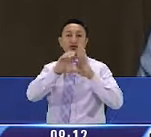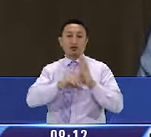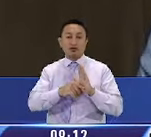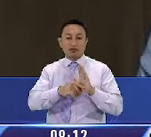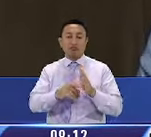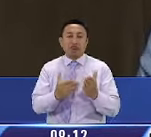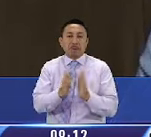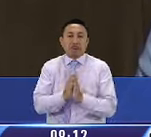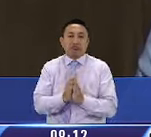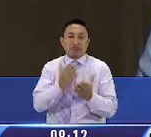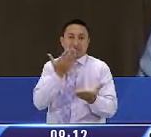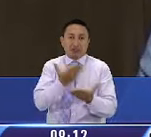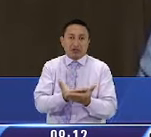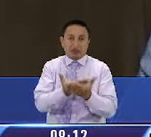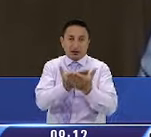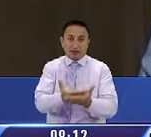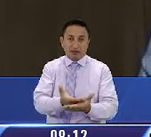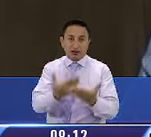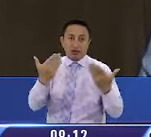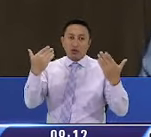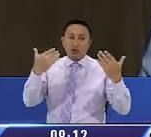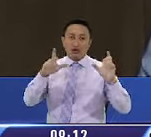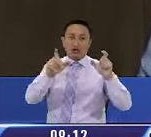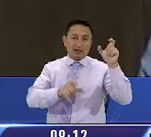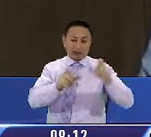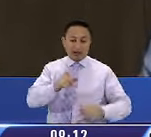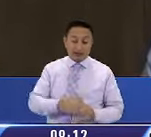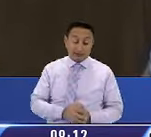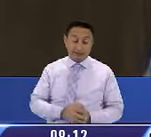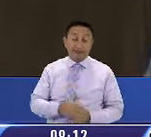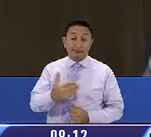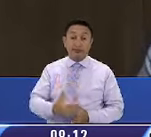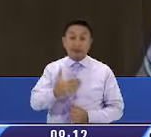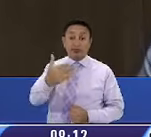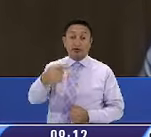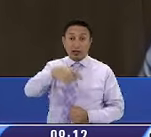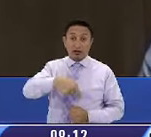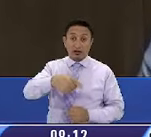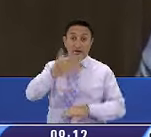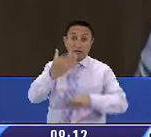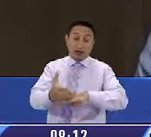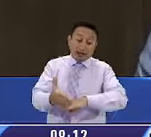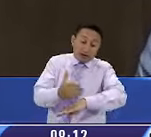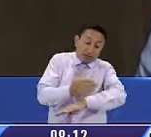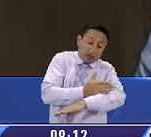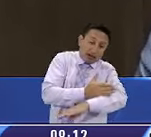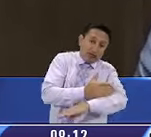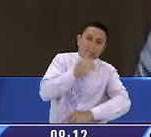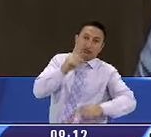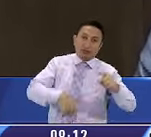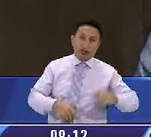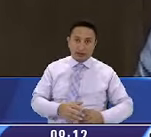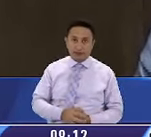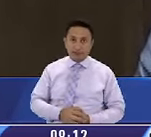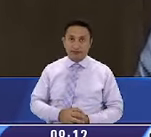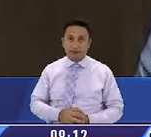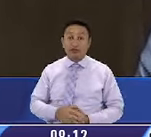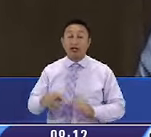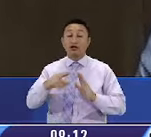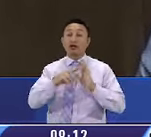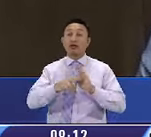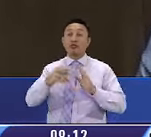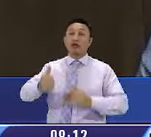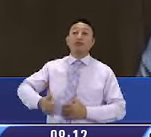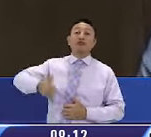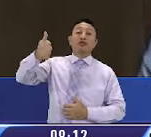cual determinación o designación podrían llevar a que estos se retrotraigan, porque la norma madre, es